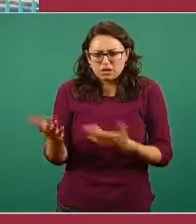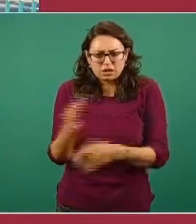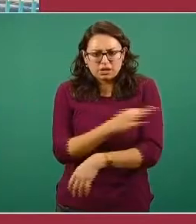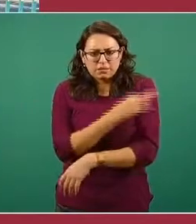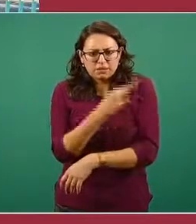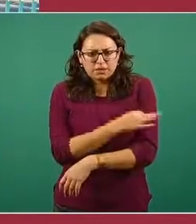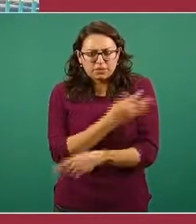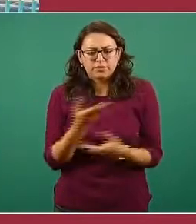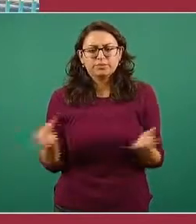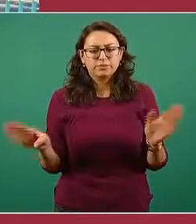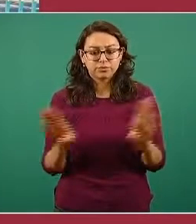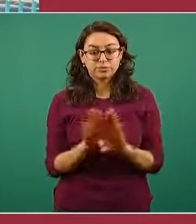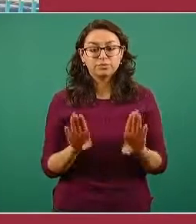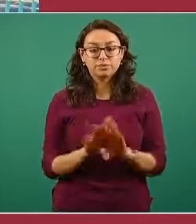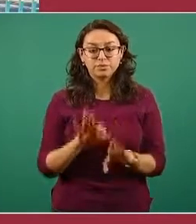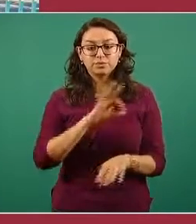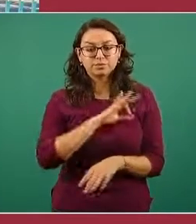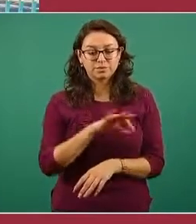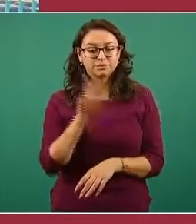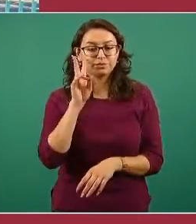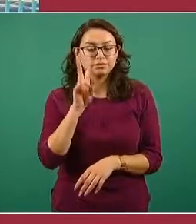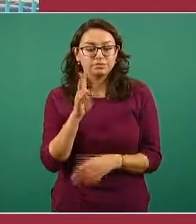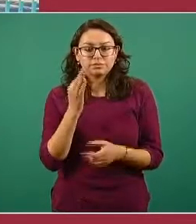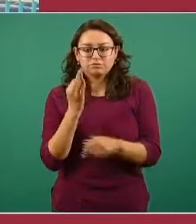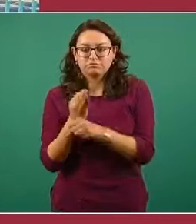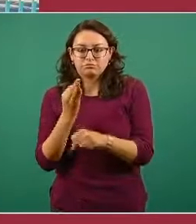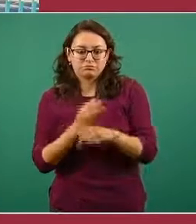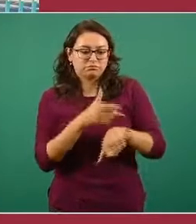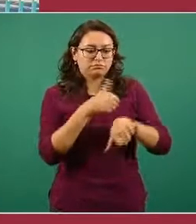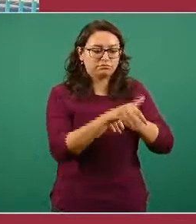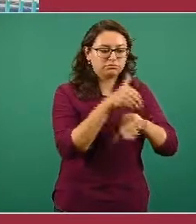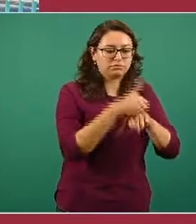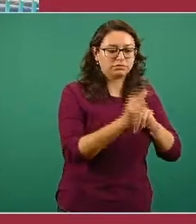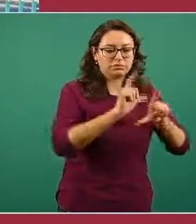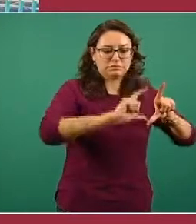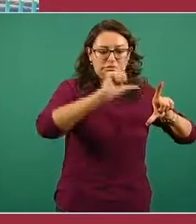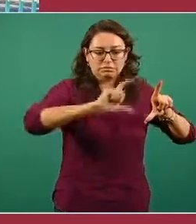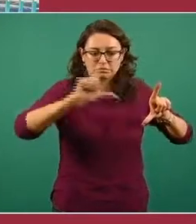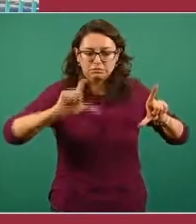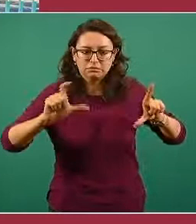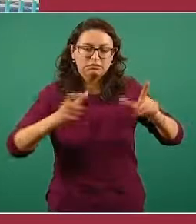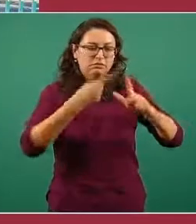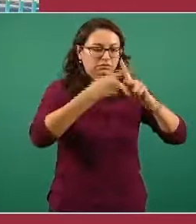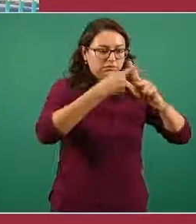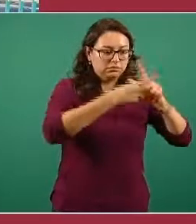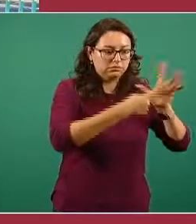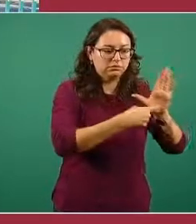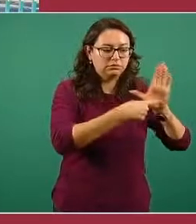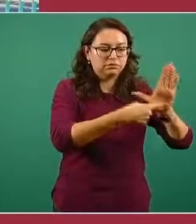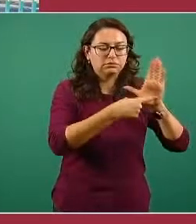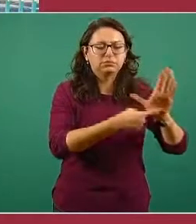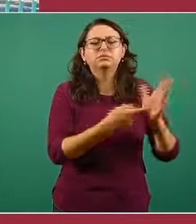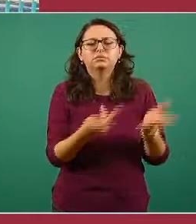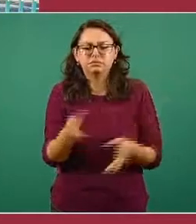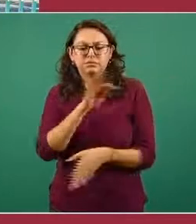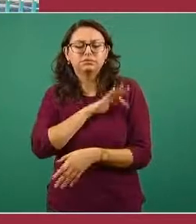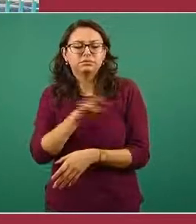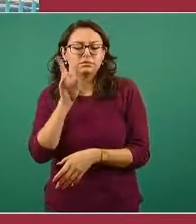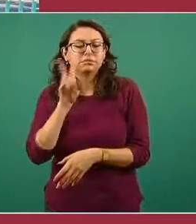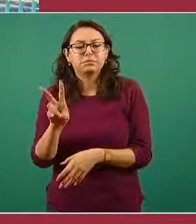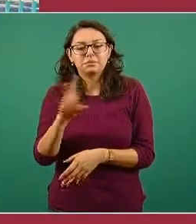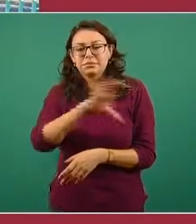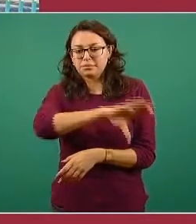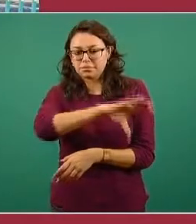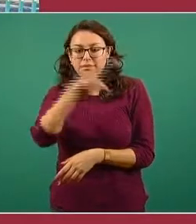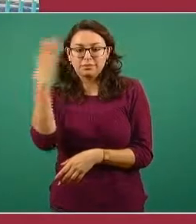visualizar lo que está ocurriendo en el terreno, si solo estamos presentando números, estadísticas y elementos conceptuales. Aquí algunas fotos que se toman